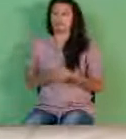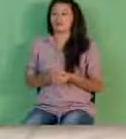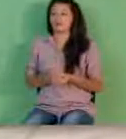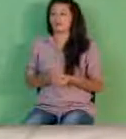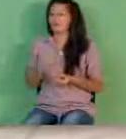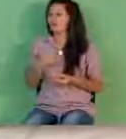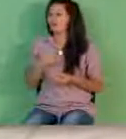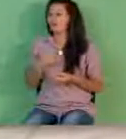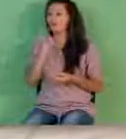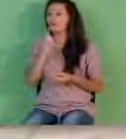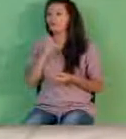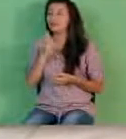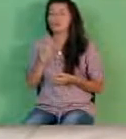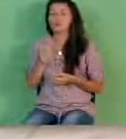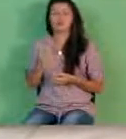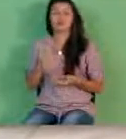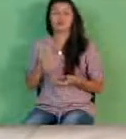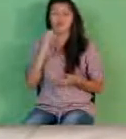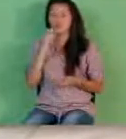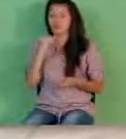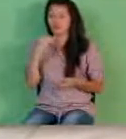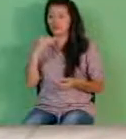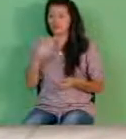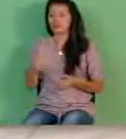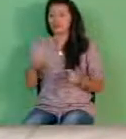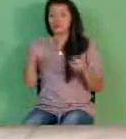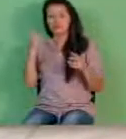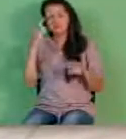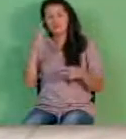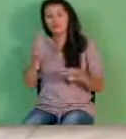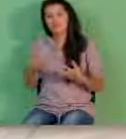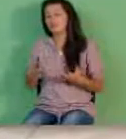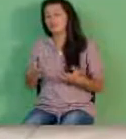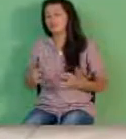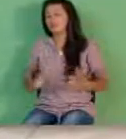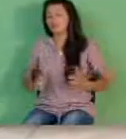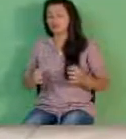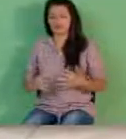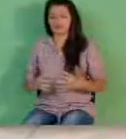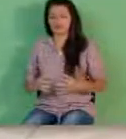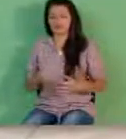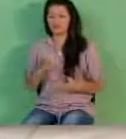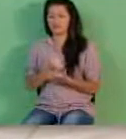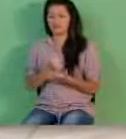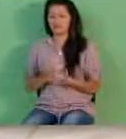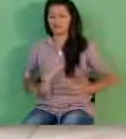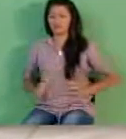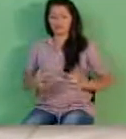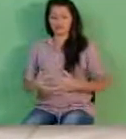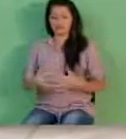Yo lo decía si la señora creyó que su hijo tenía parásitos que tiene que ver que le coloque ajo en la parte externa